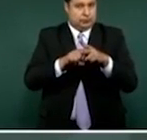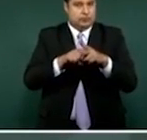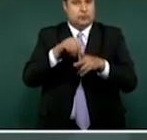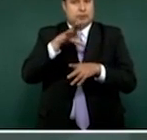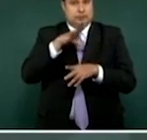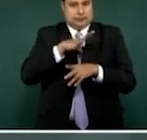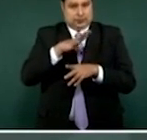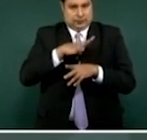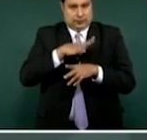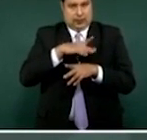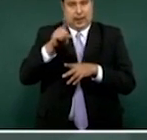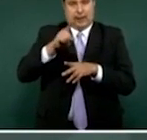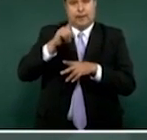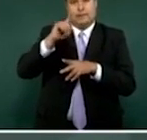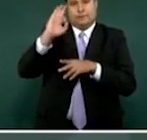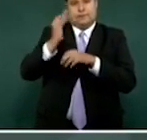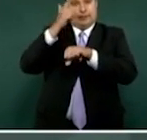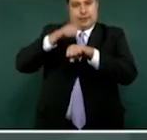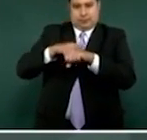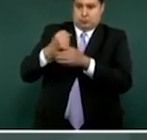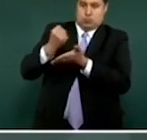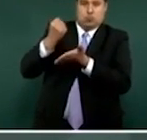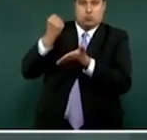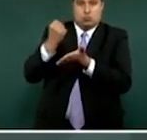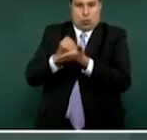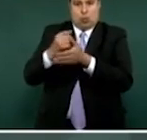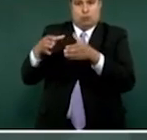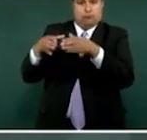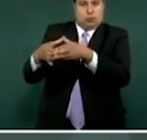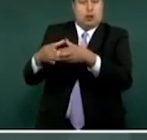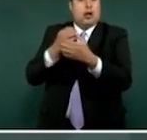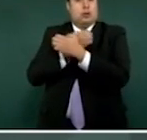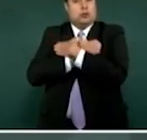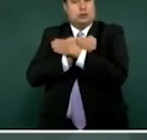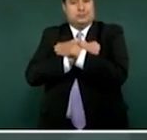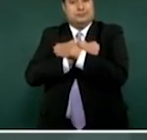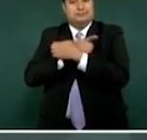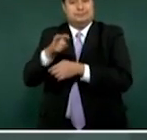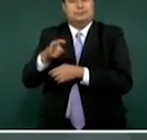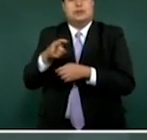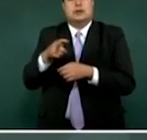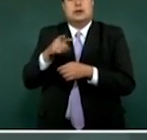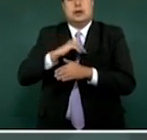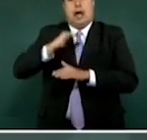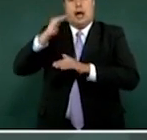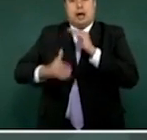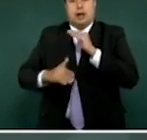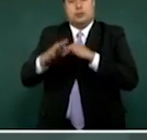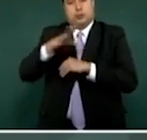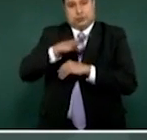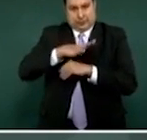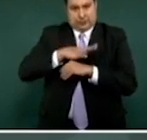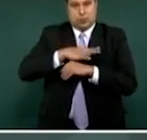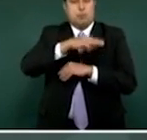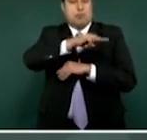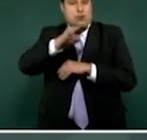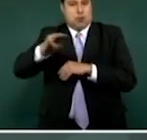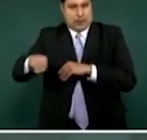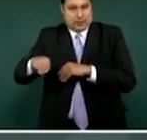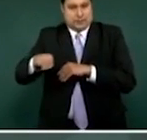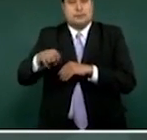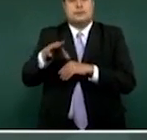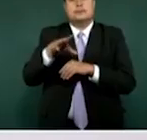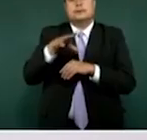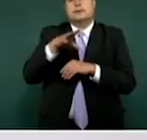la federalización del sistema educativo, ya terminamos en Michoacán. Esto